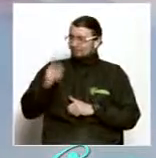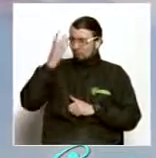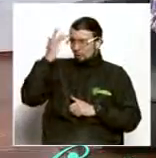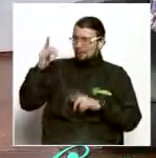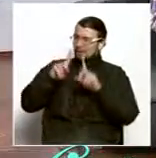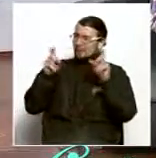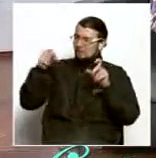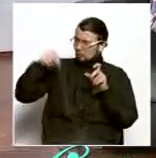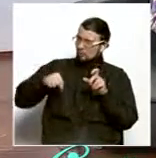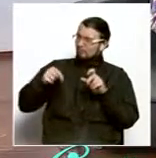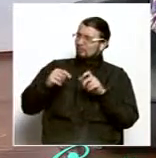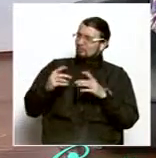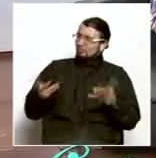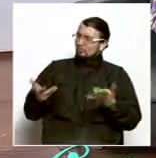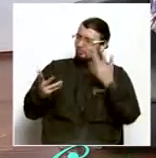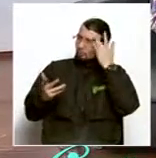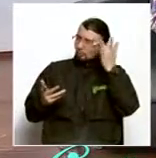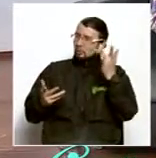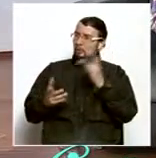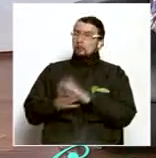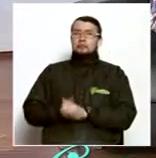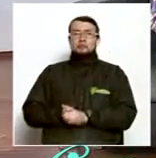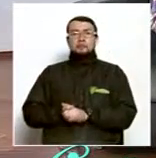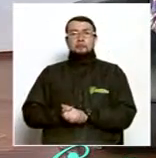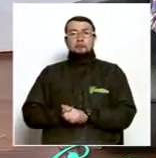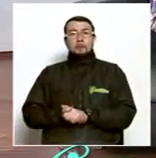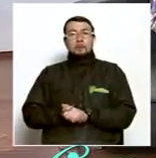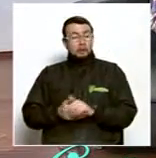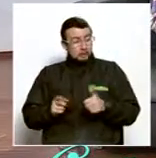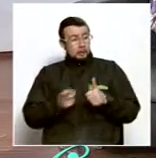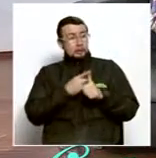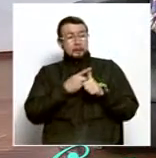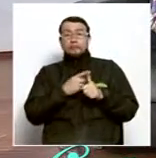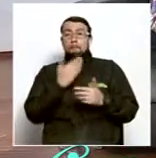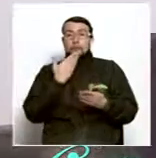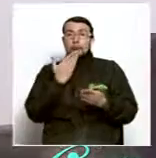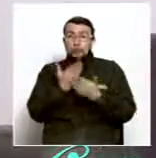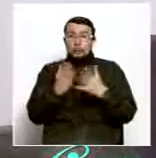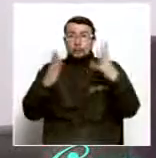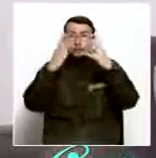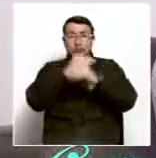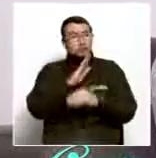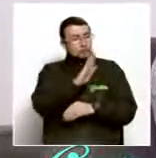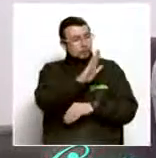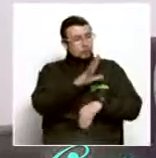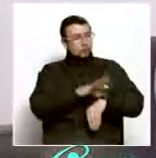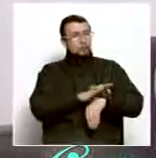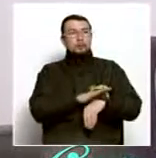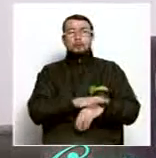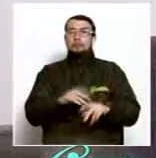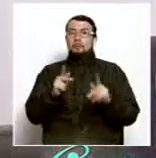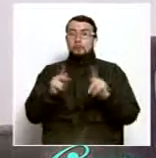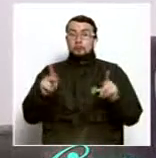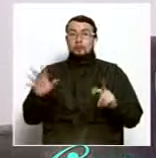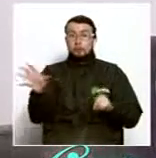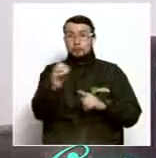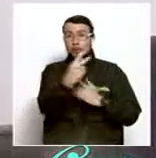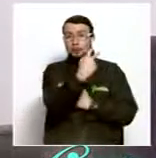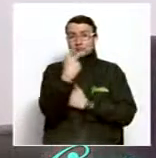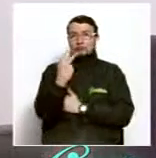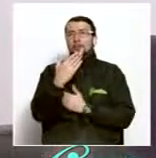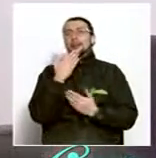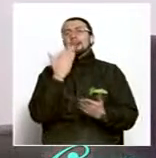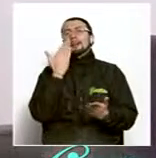de hoy. Bueno, pues primero que todo, muy buenas noches, doctor, y pues a todos los televidentes, muchísimas